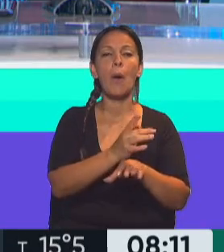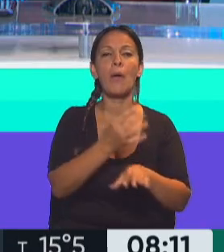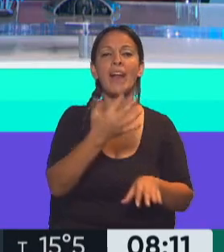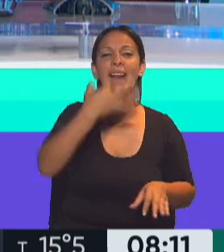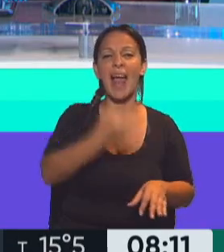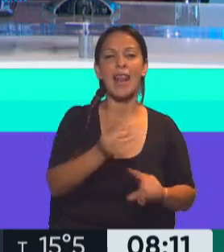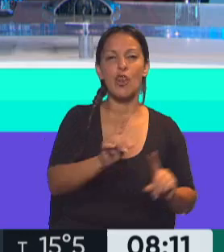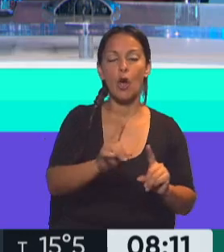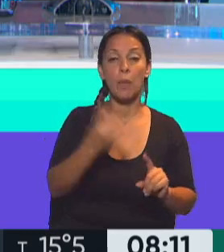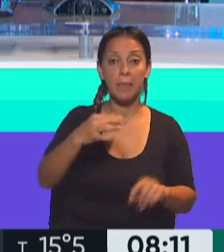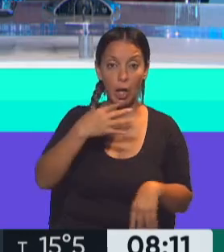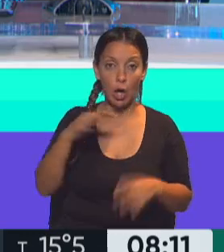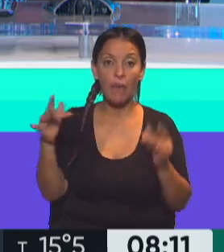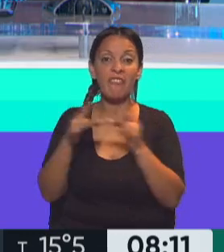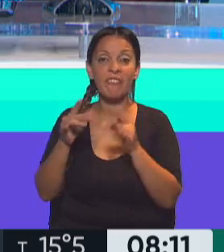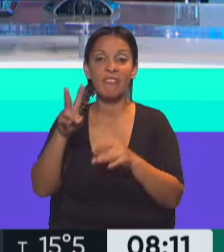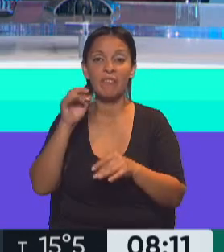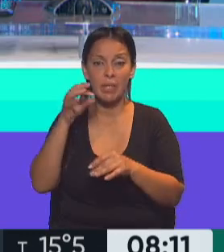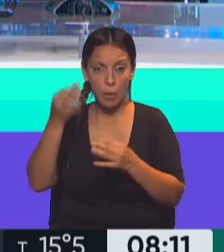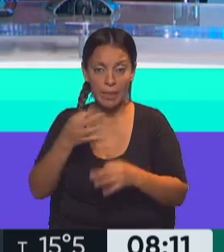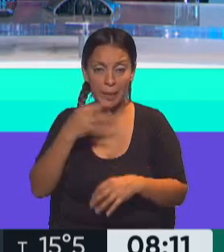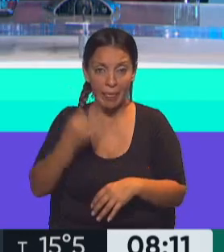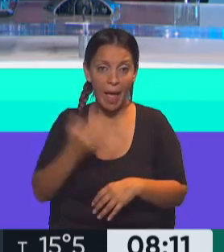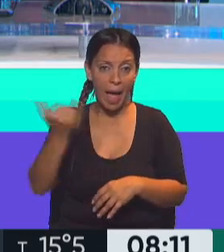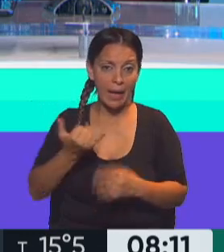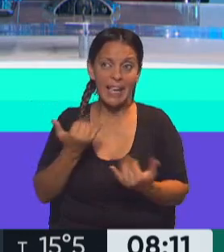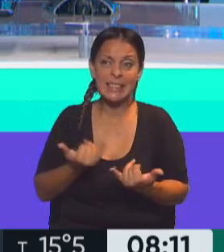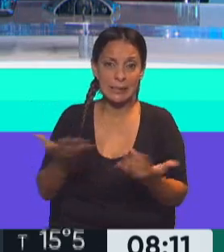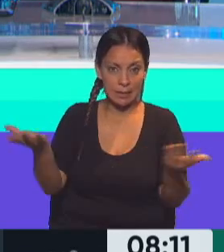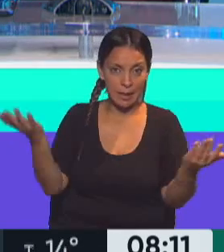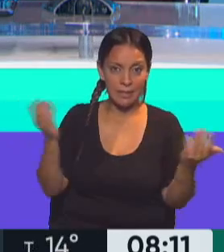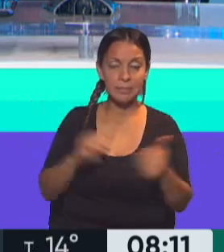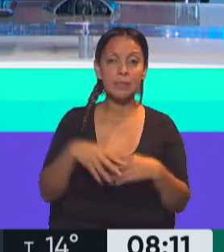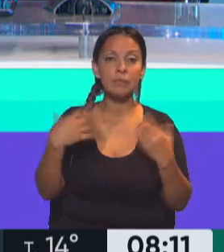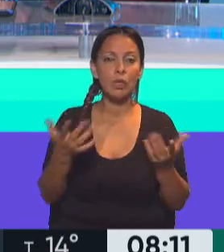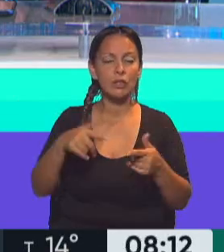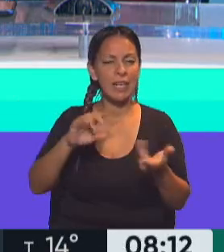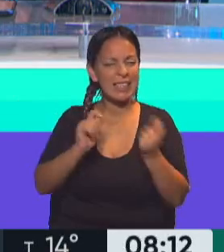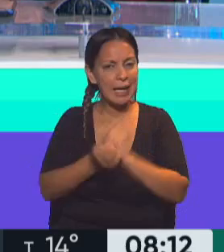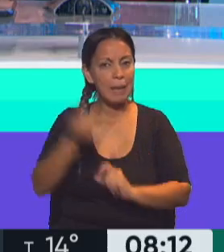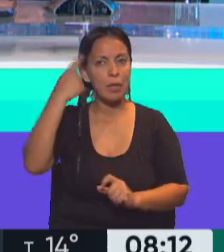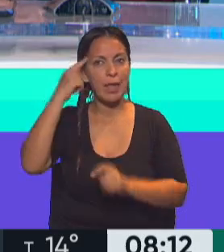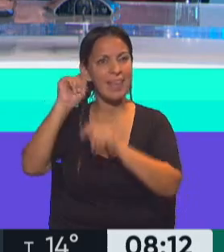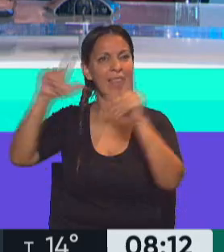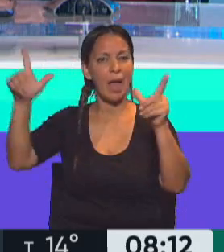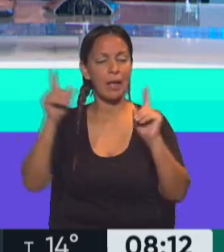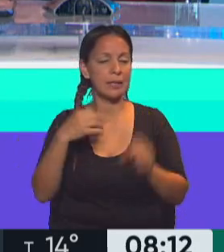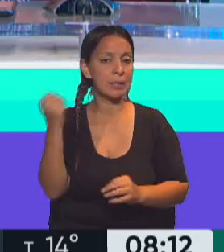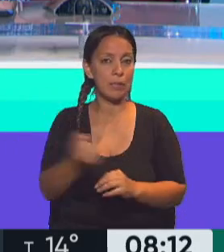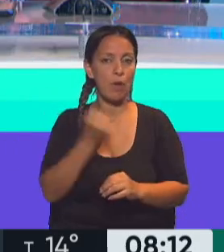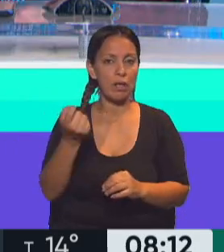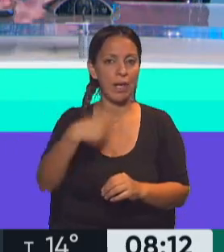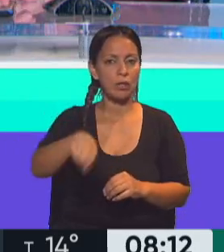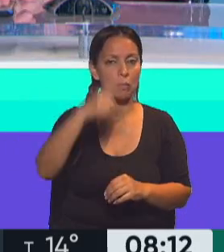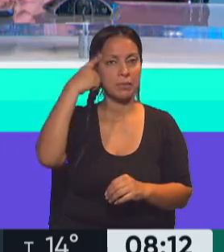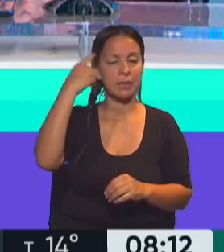realidad hablar de lo virtual es hablar de algo real en la vida de las personas. Por eso este cambio de paradigma me parece interesante que lo resignifiquemos desde